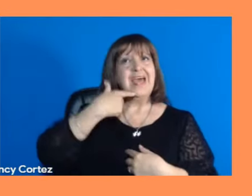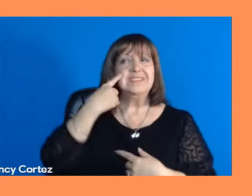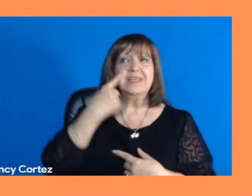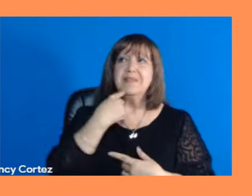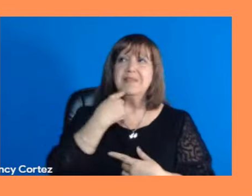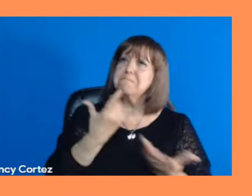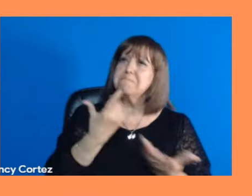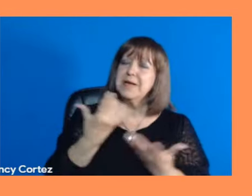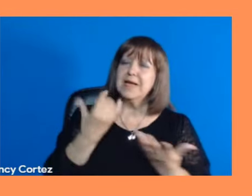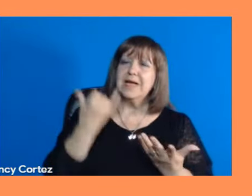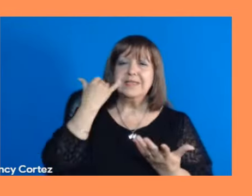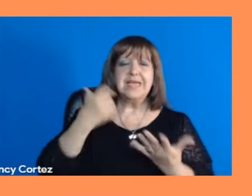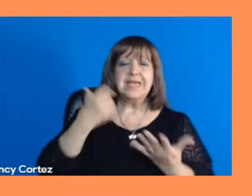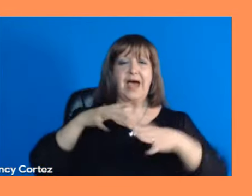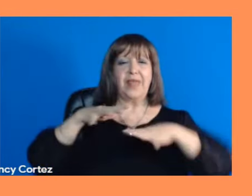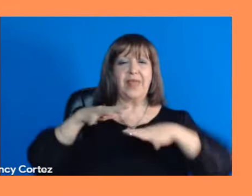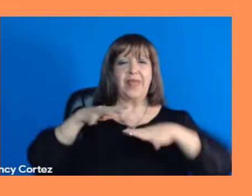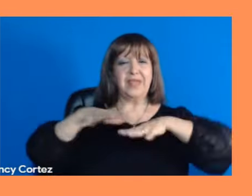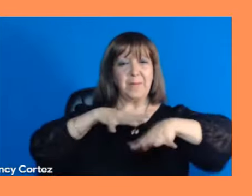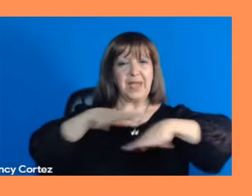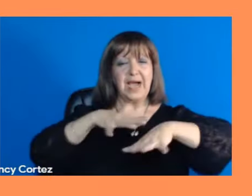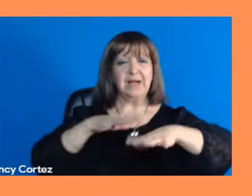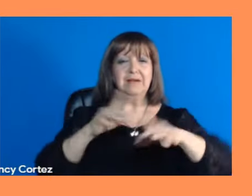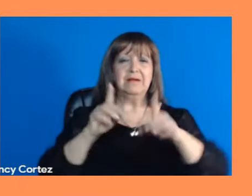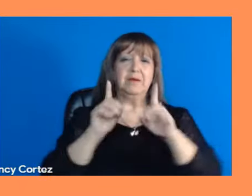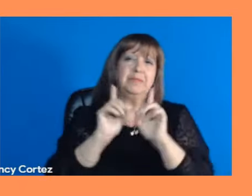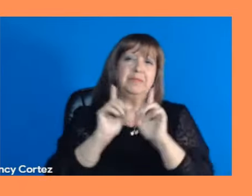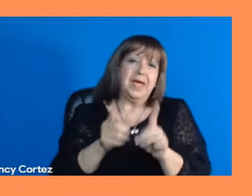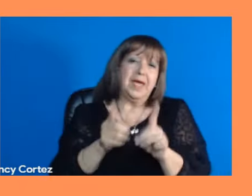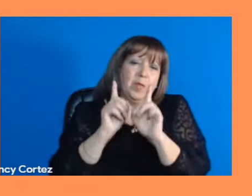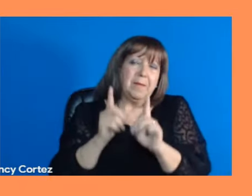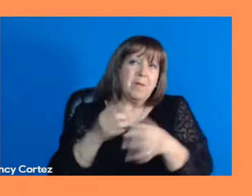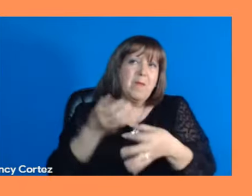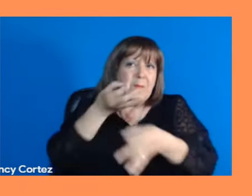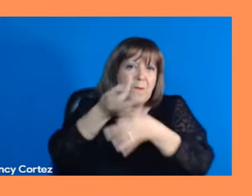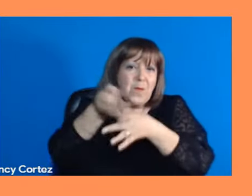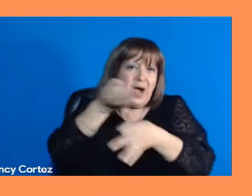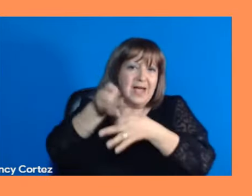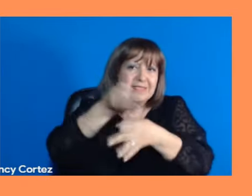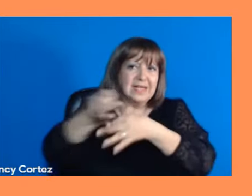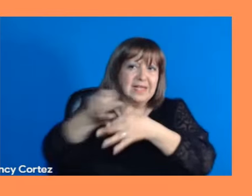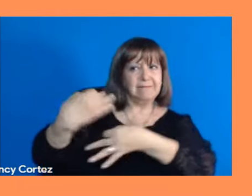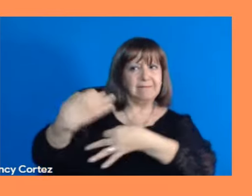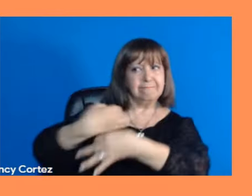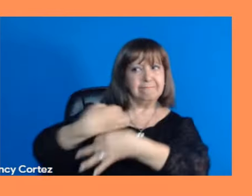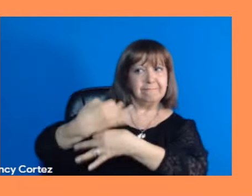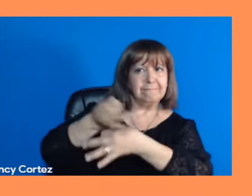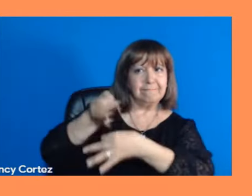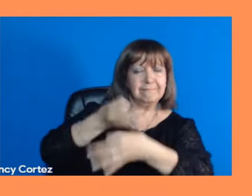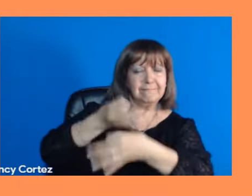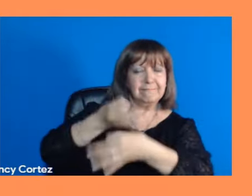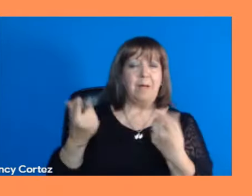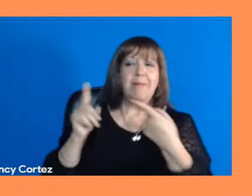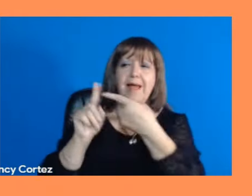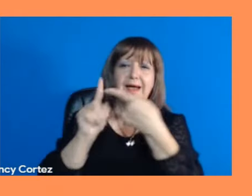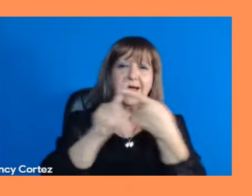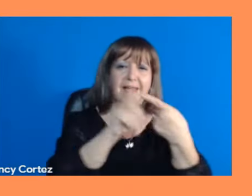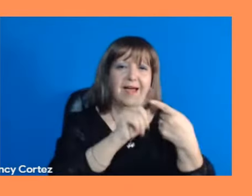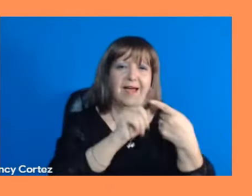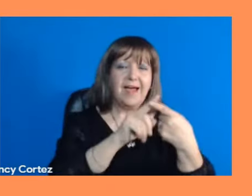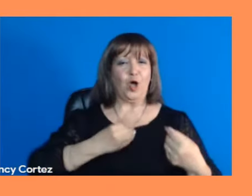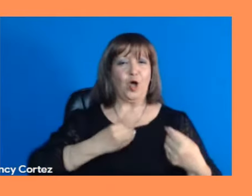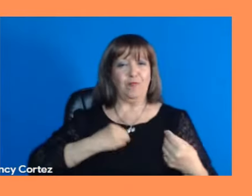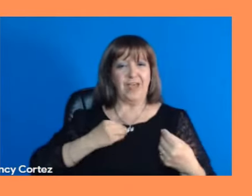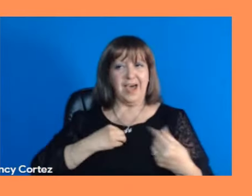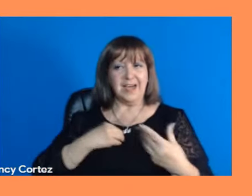dan en el proceso de enseñanza y aprendizaje para la construcción de vínculos de confianza. Nos convoca a revisar nuestras